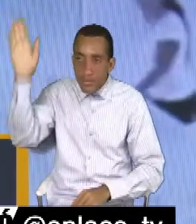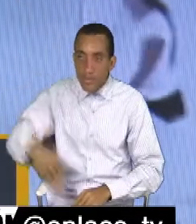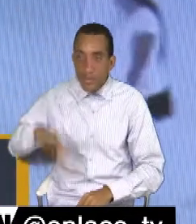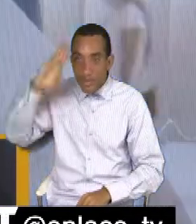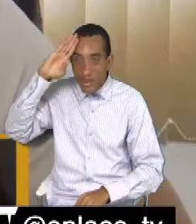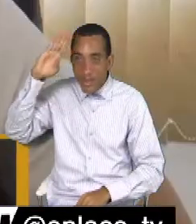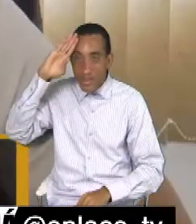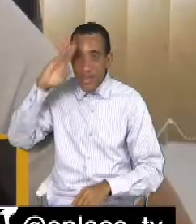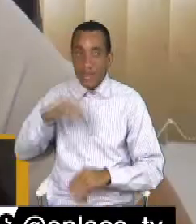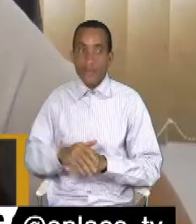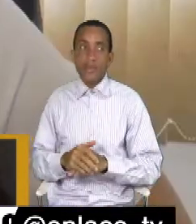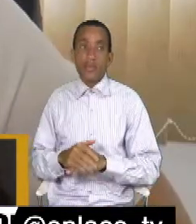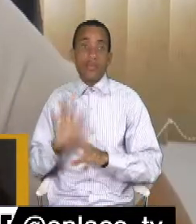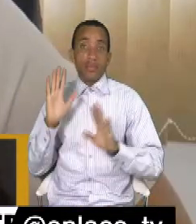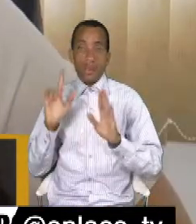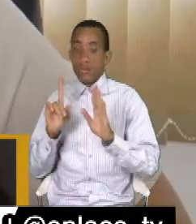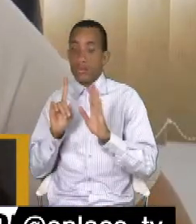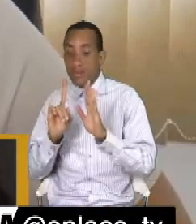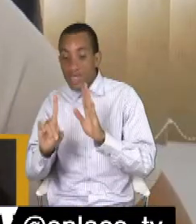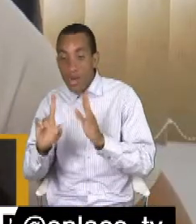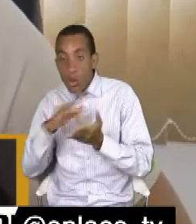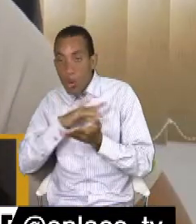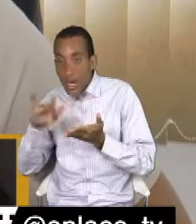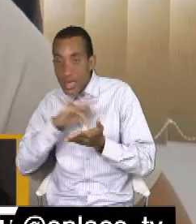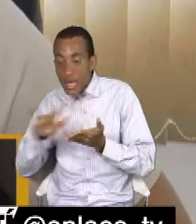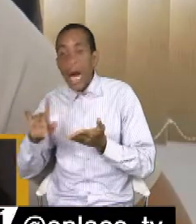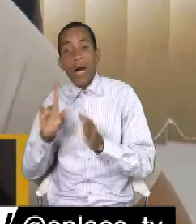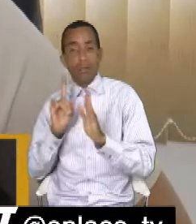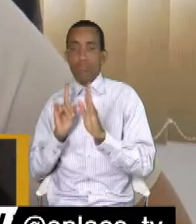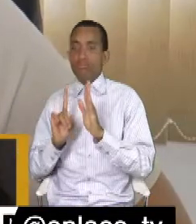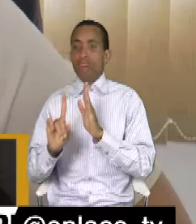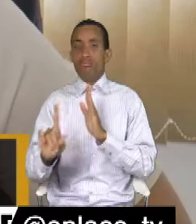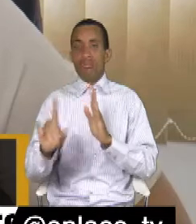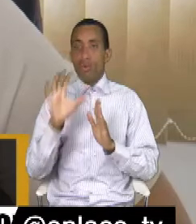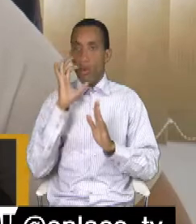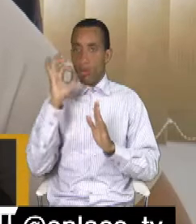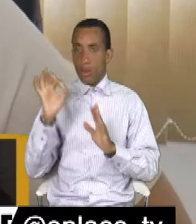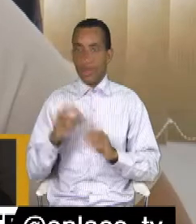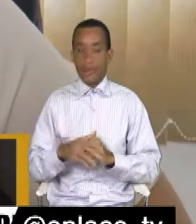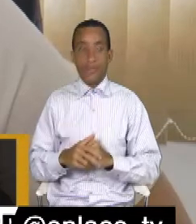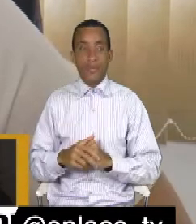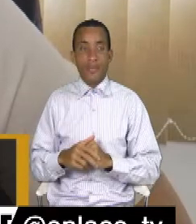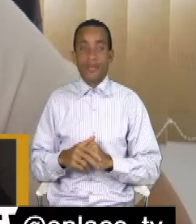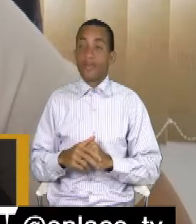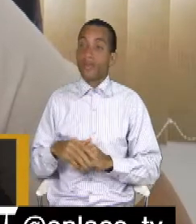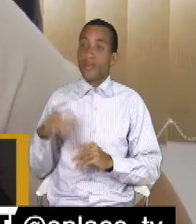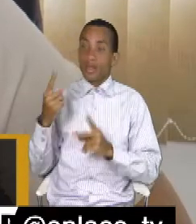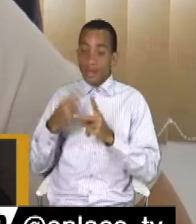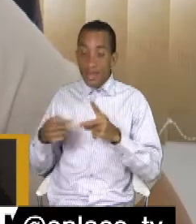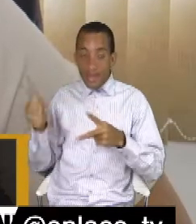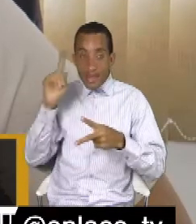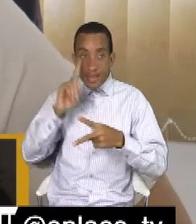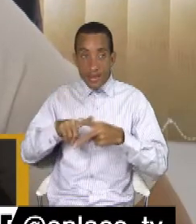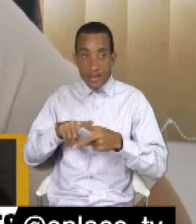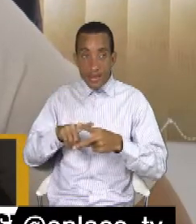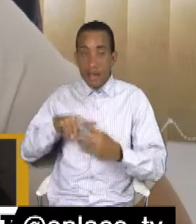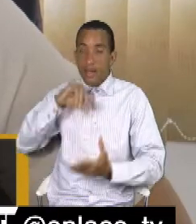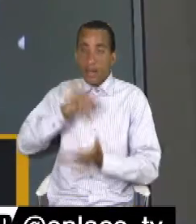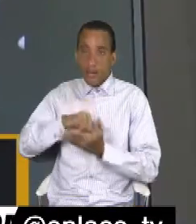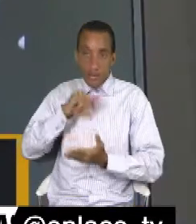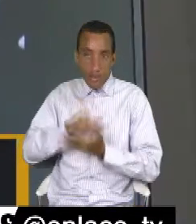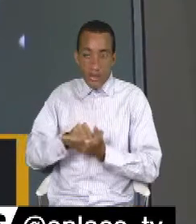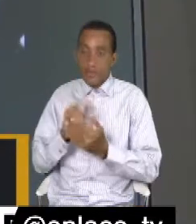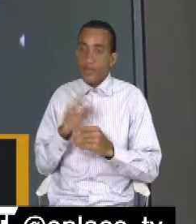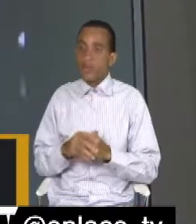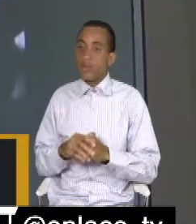efectivamente por la puerta de entrada de urgencias él salió. En el caso de la semana pasada también el paciente agredió